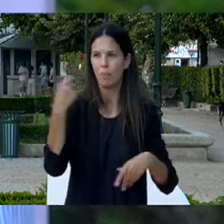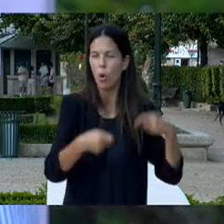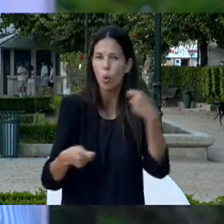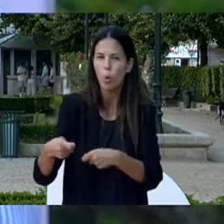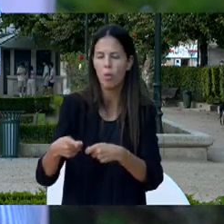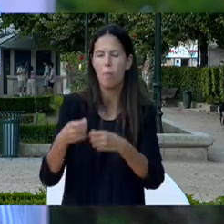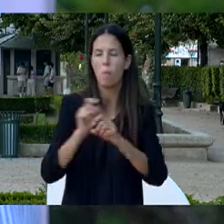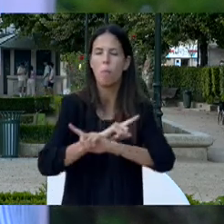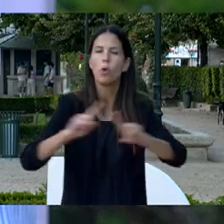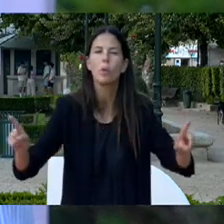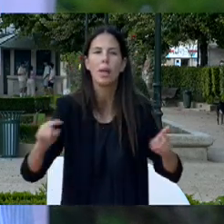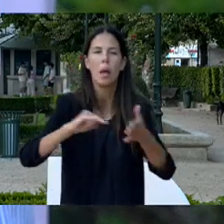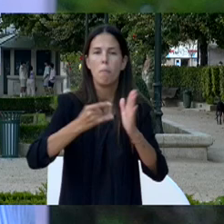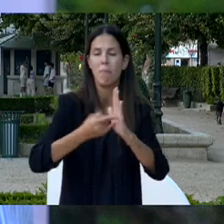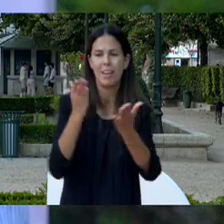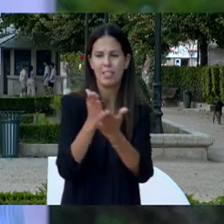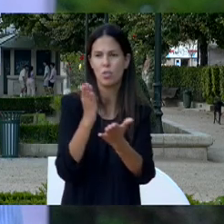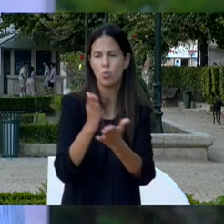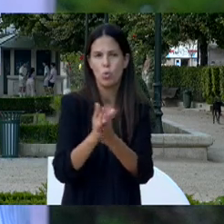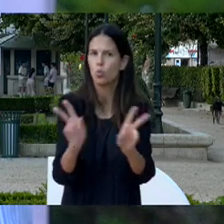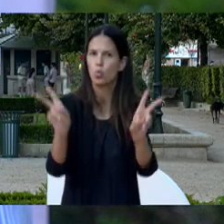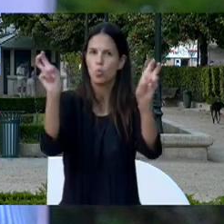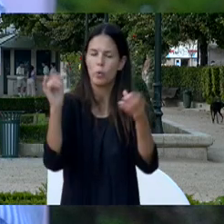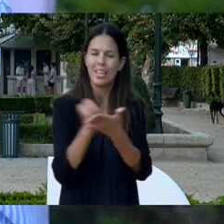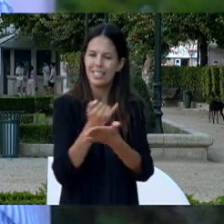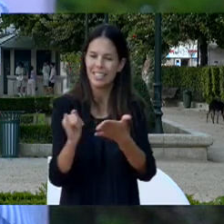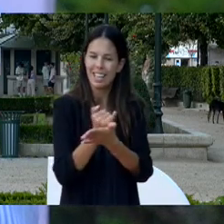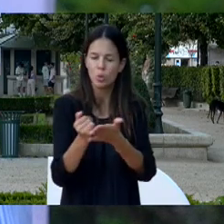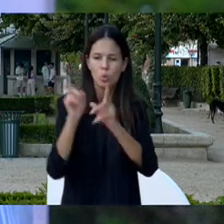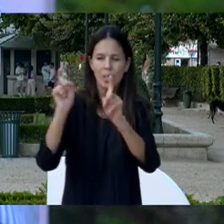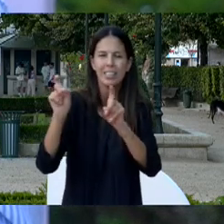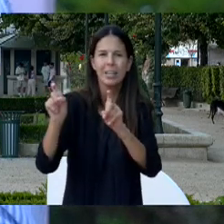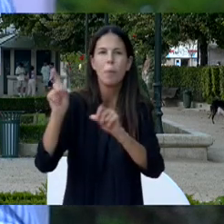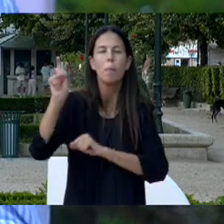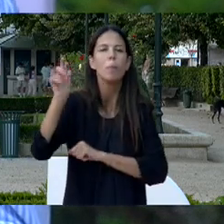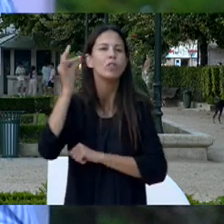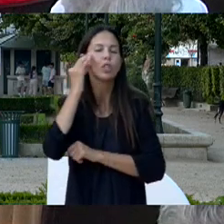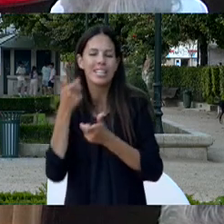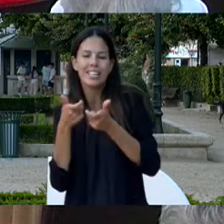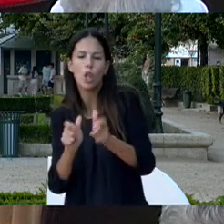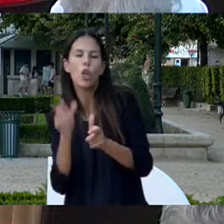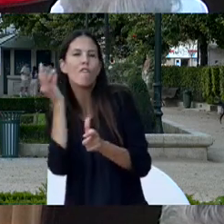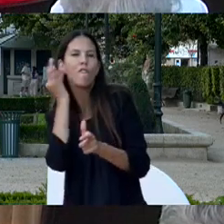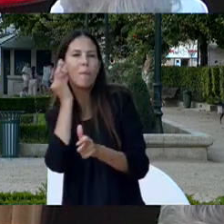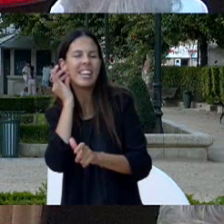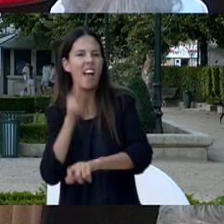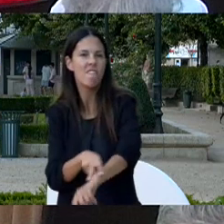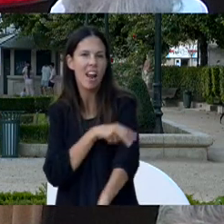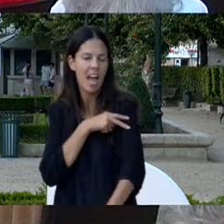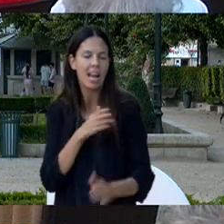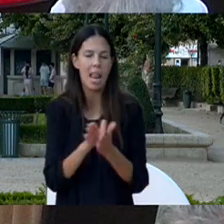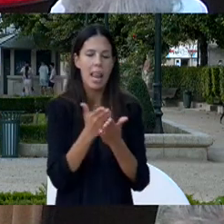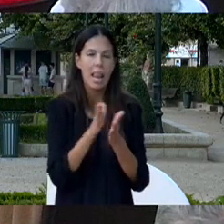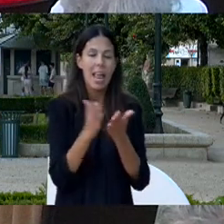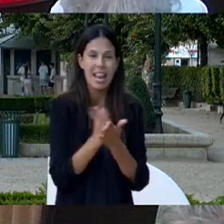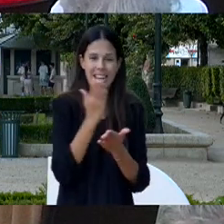prohibida, novos plans de estudios con materias impartidas por profesoras da sección femenina de Falange, libros de